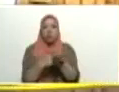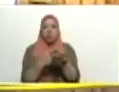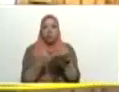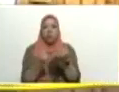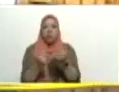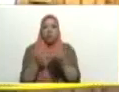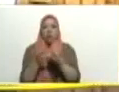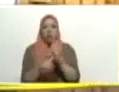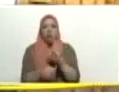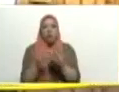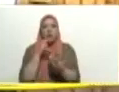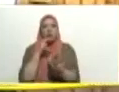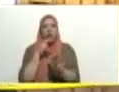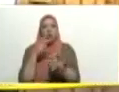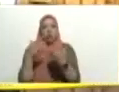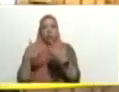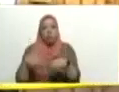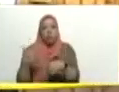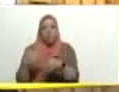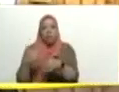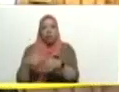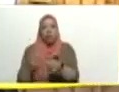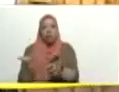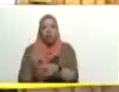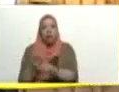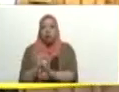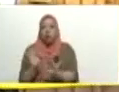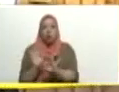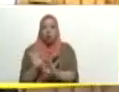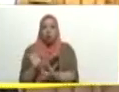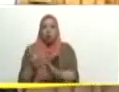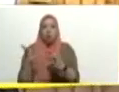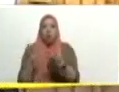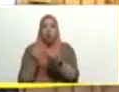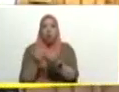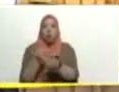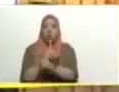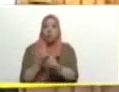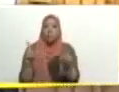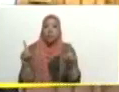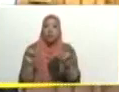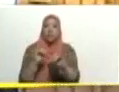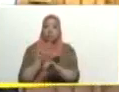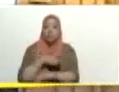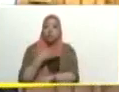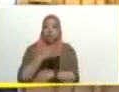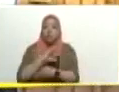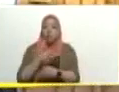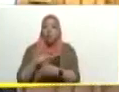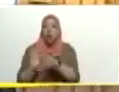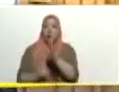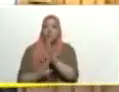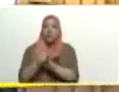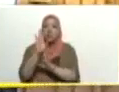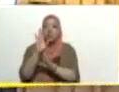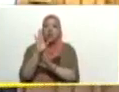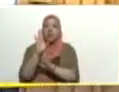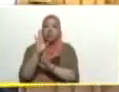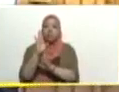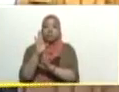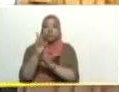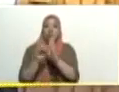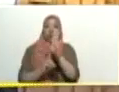riqueza, de manera soberana, juntos en el Caribe, podemos avanzar hacia la grandeza